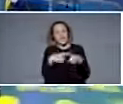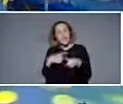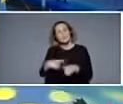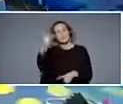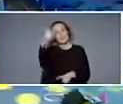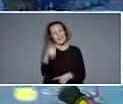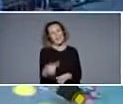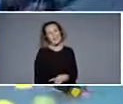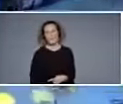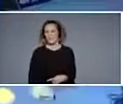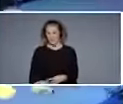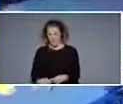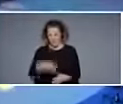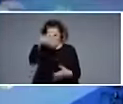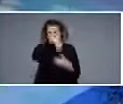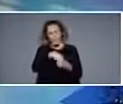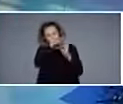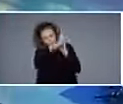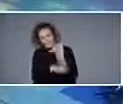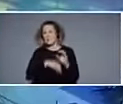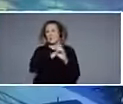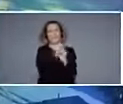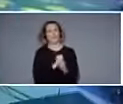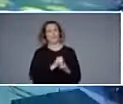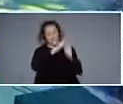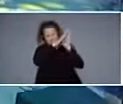es que no caben en una lista.